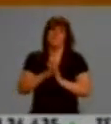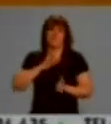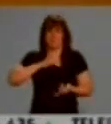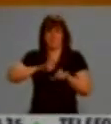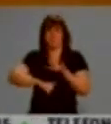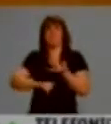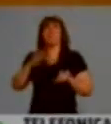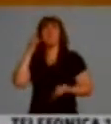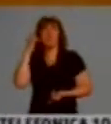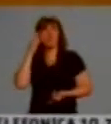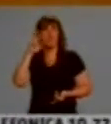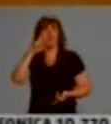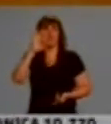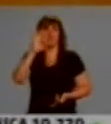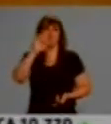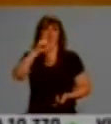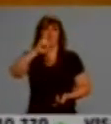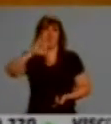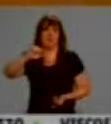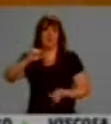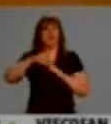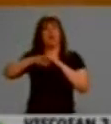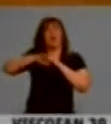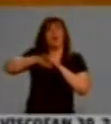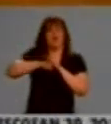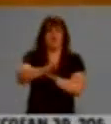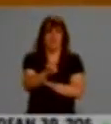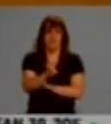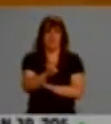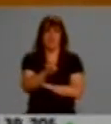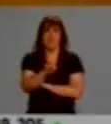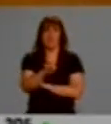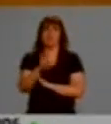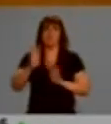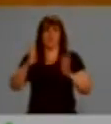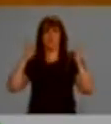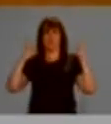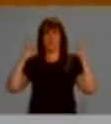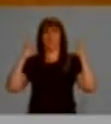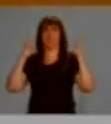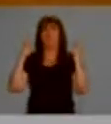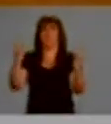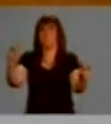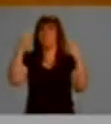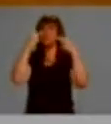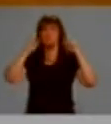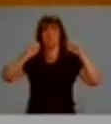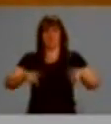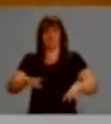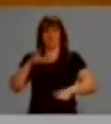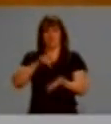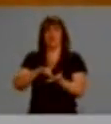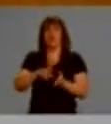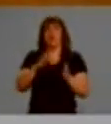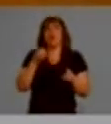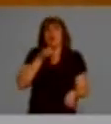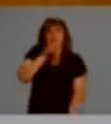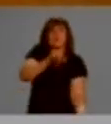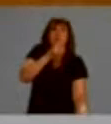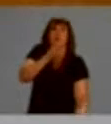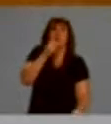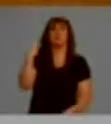Rosalía Iglesias accediera sin paseillo cuando fue a declarar a la Audiencia Nacional? Décimo